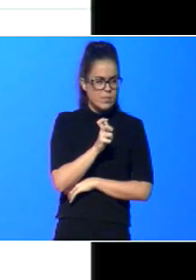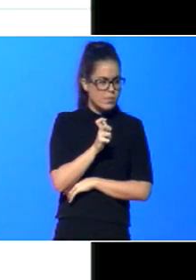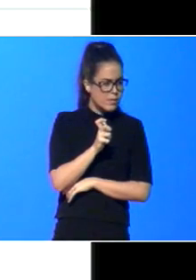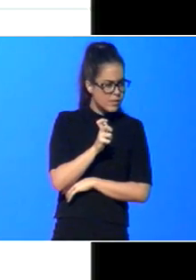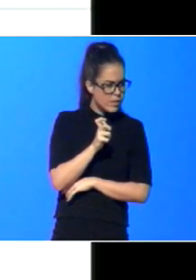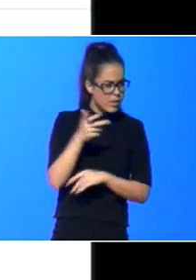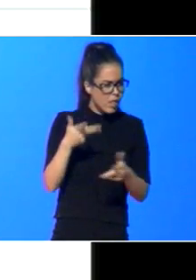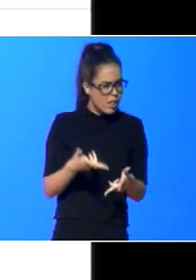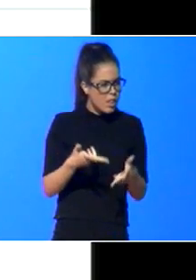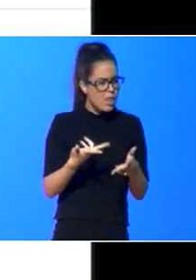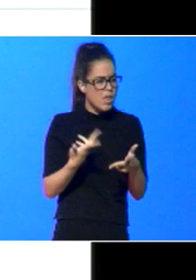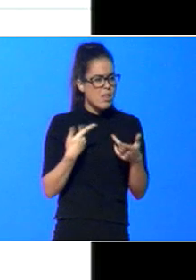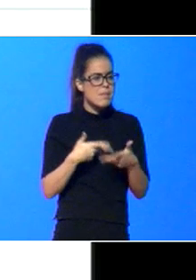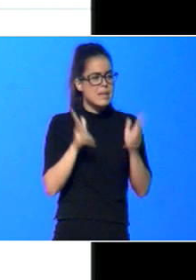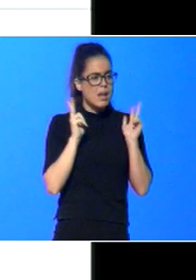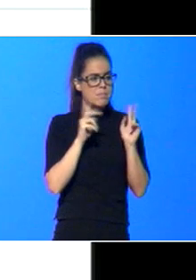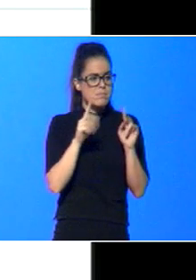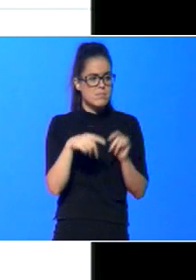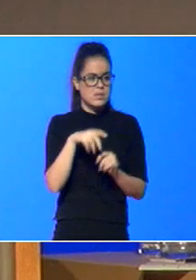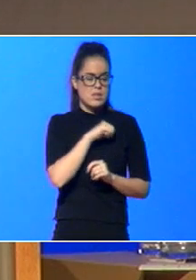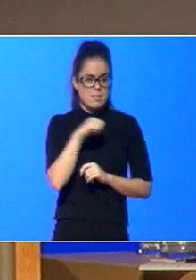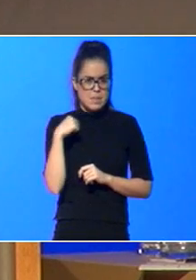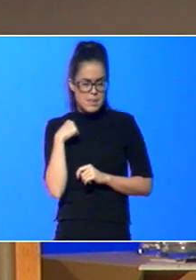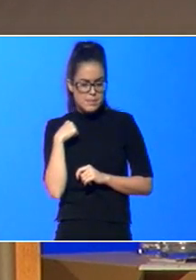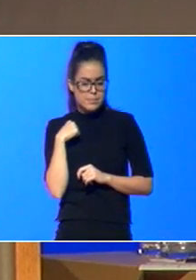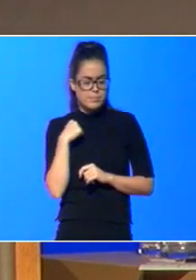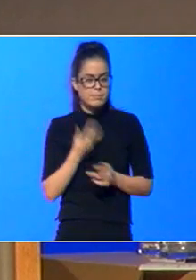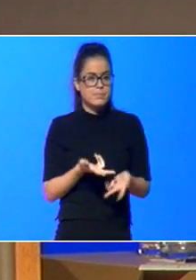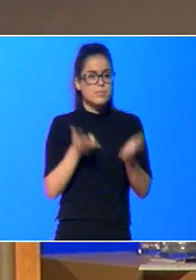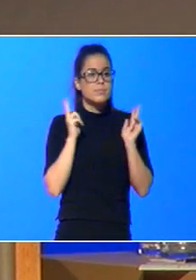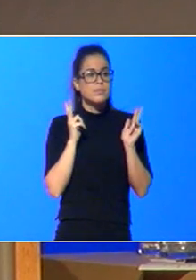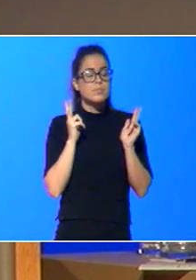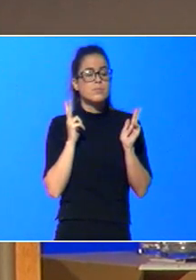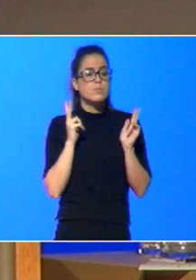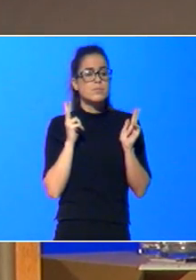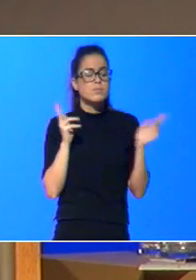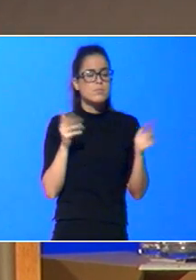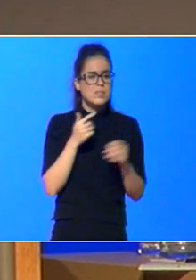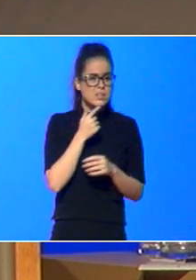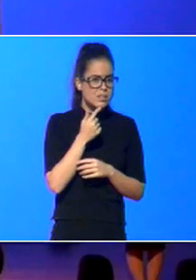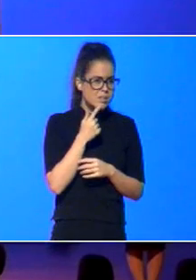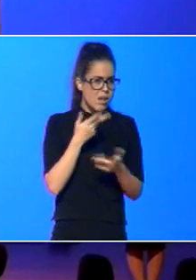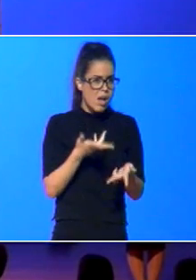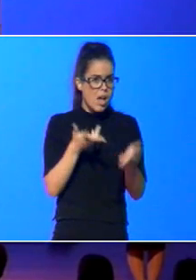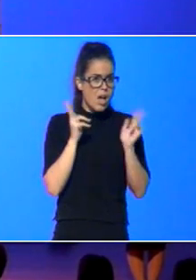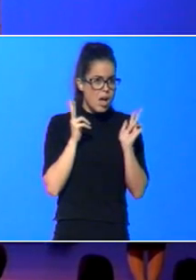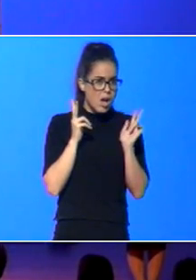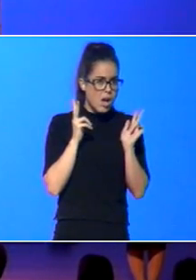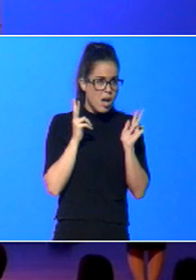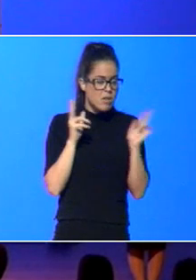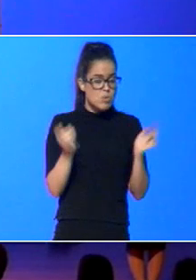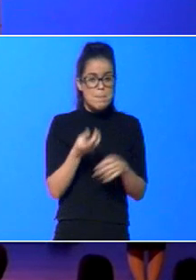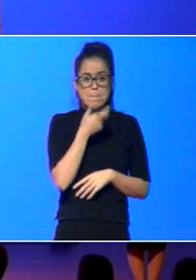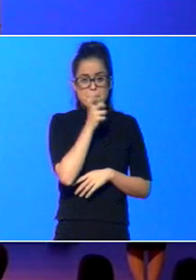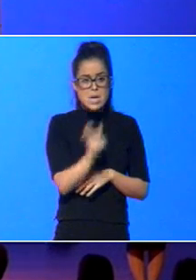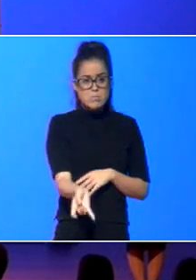Libertad. Libertad es un acrónimo, lo voy a aclarar, ya que me lo pediste en su momento que lo dijera. Libertad es un acrónimo, es una palabra inventada,